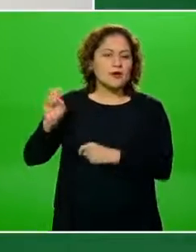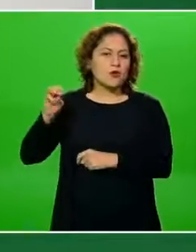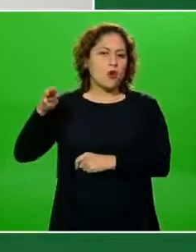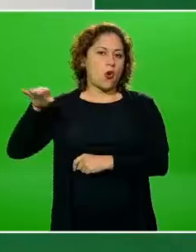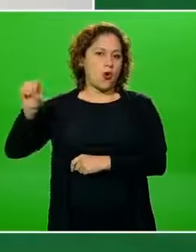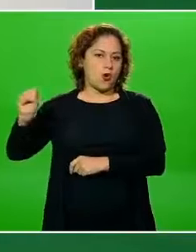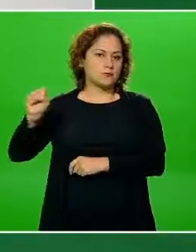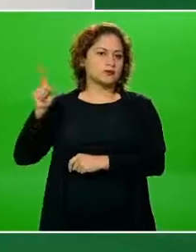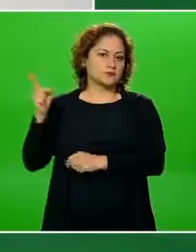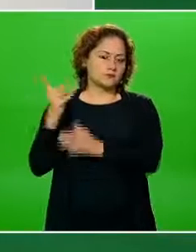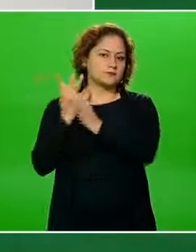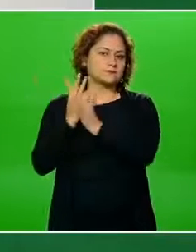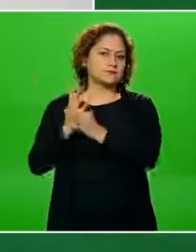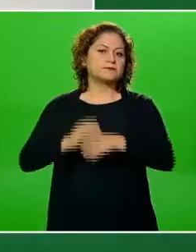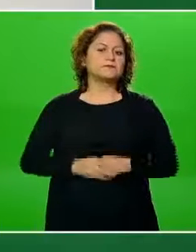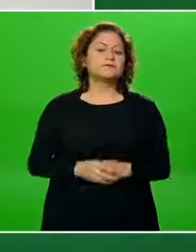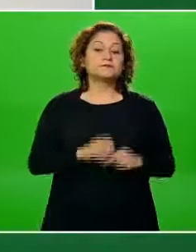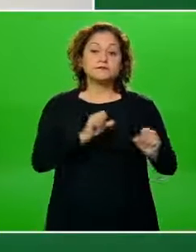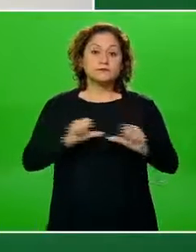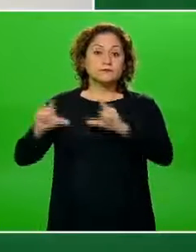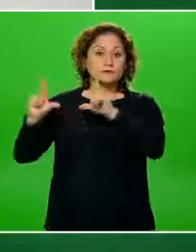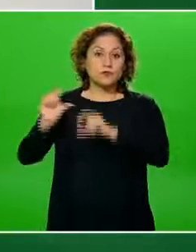la siguiente diapositiva, por favor.